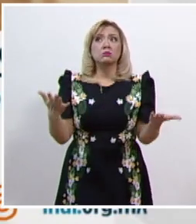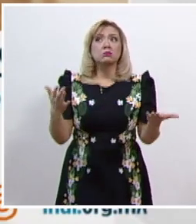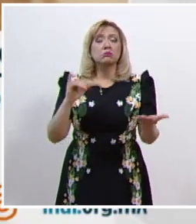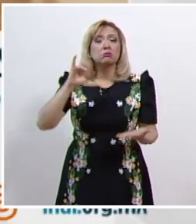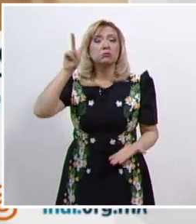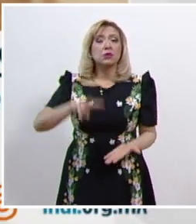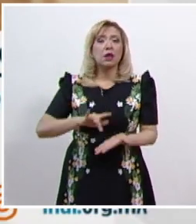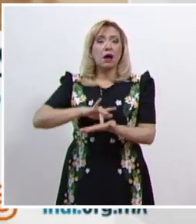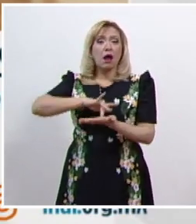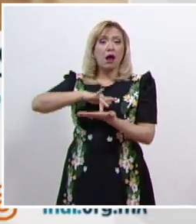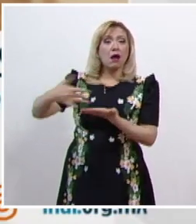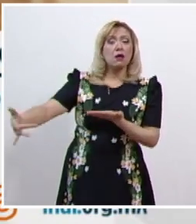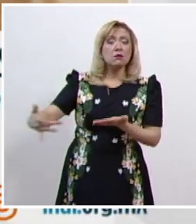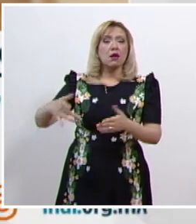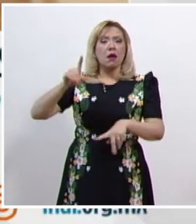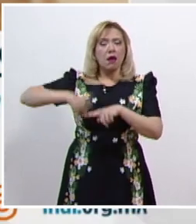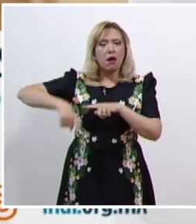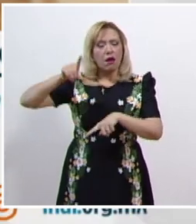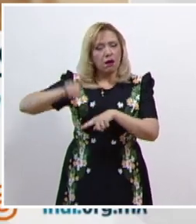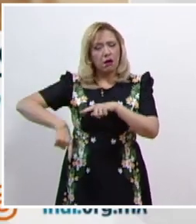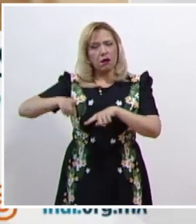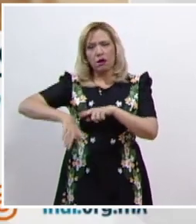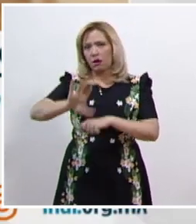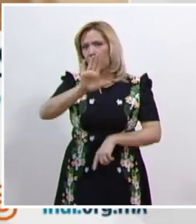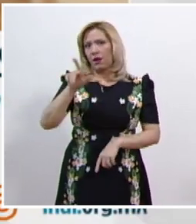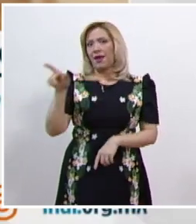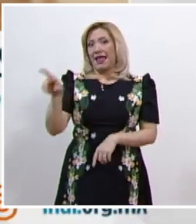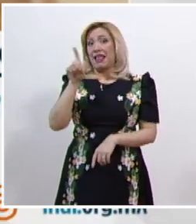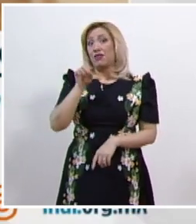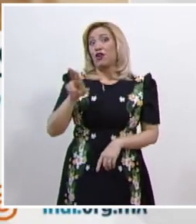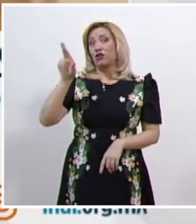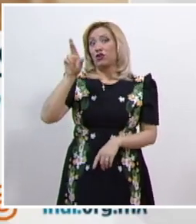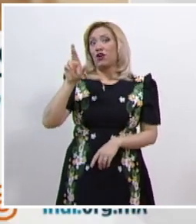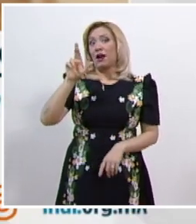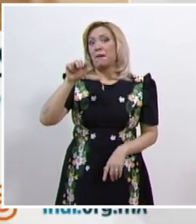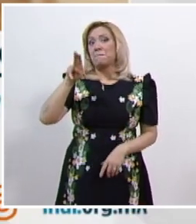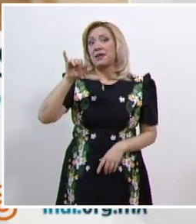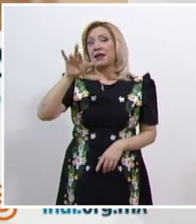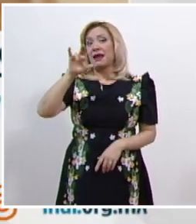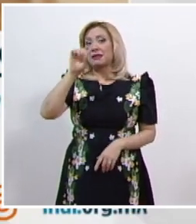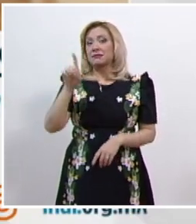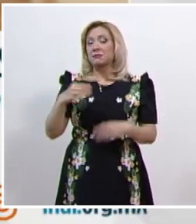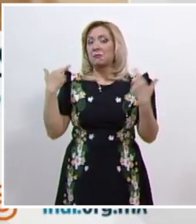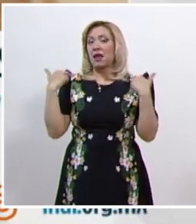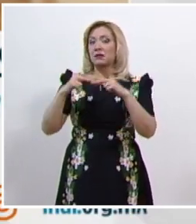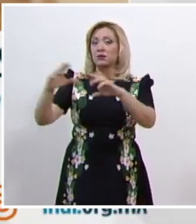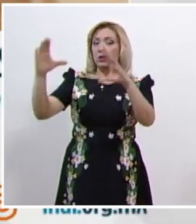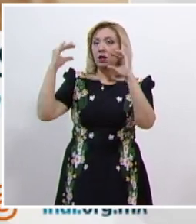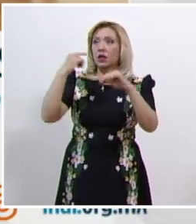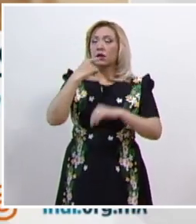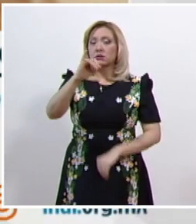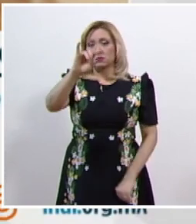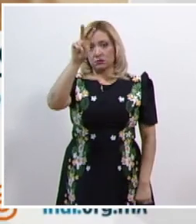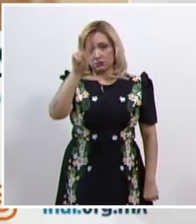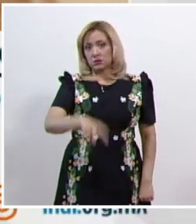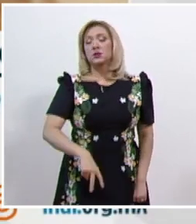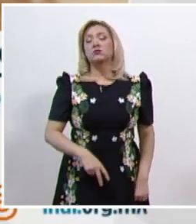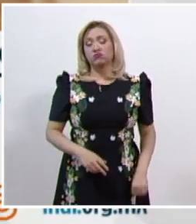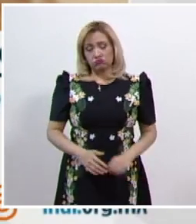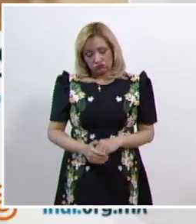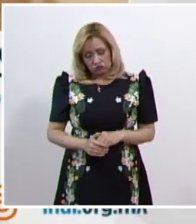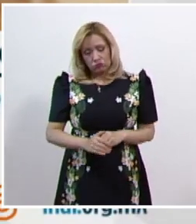pendulares regresivos que ya el doctor García Ramírez nos podía haber anticipado que pudiera existir, y que la fuerza de una